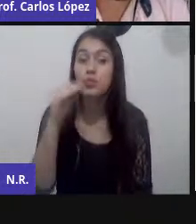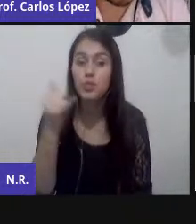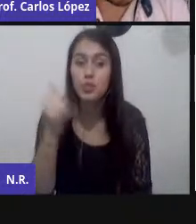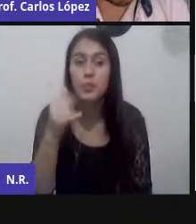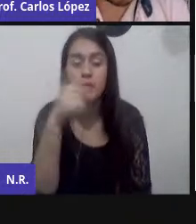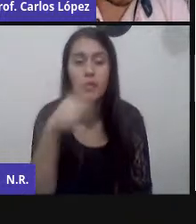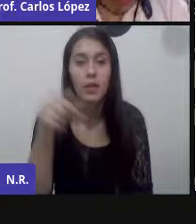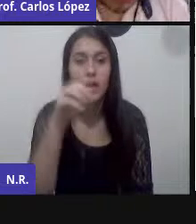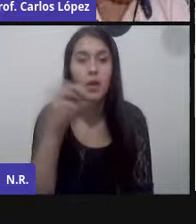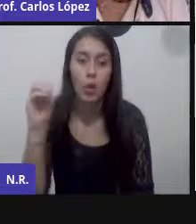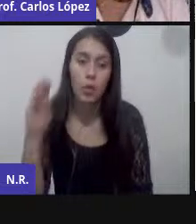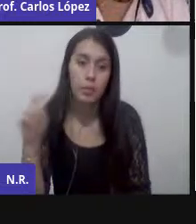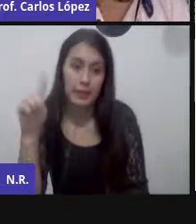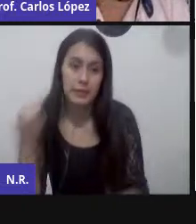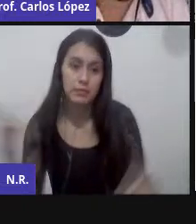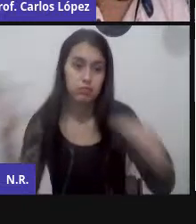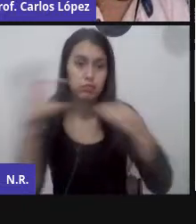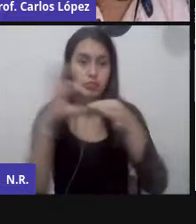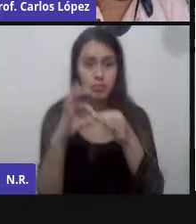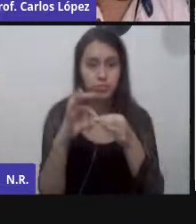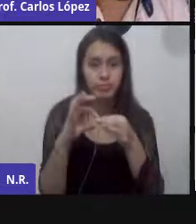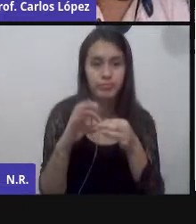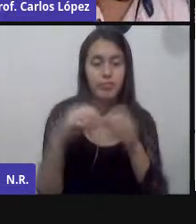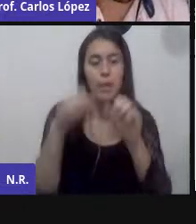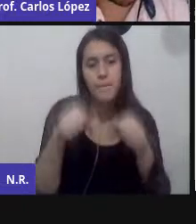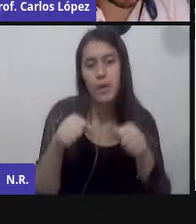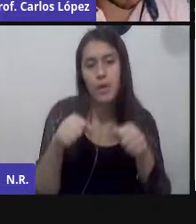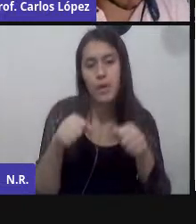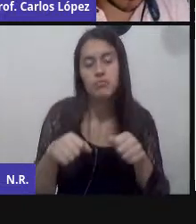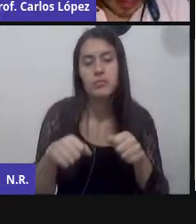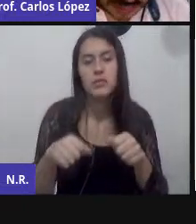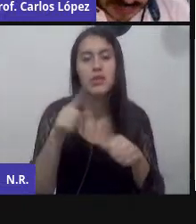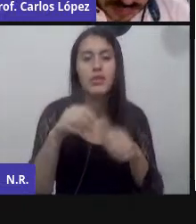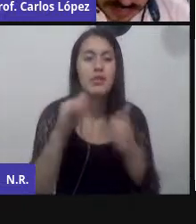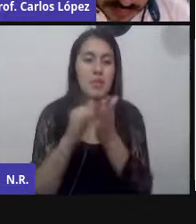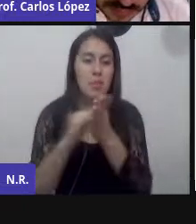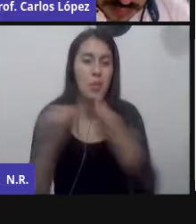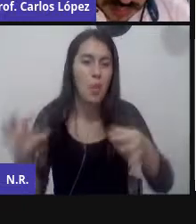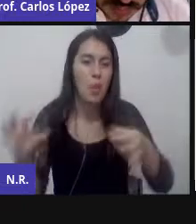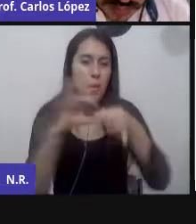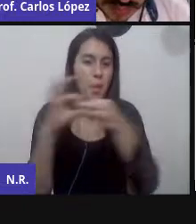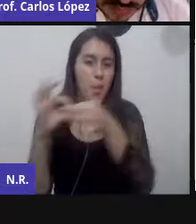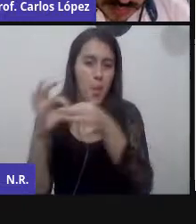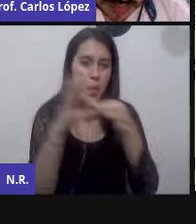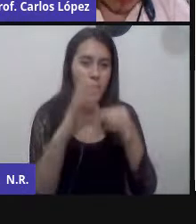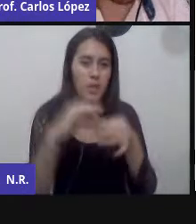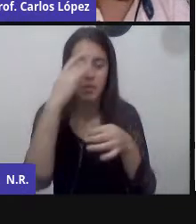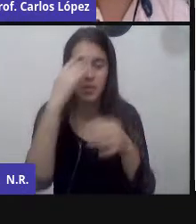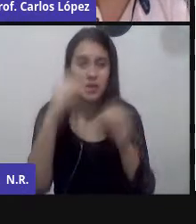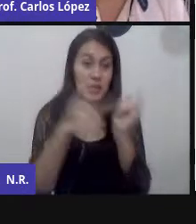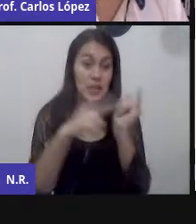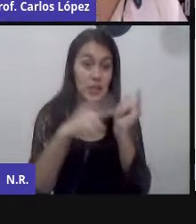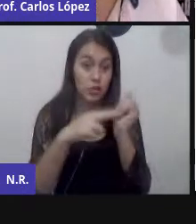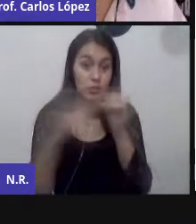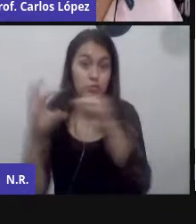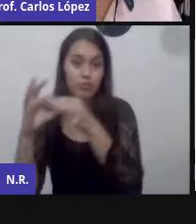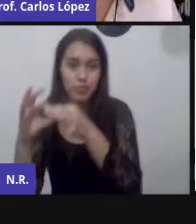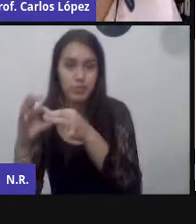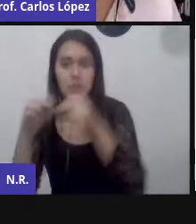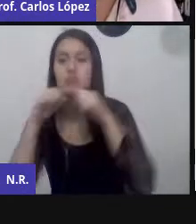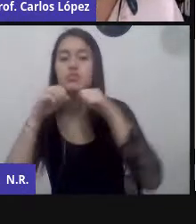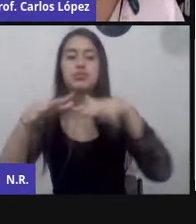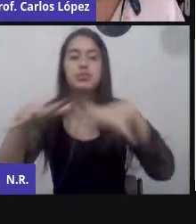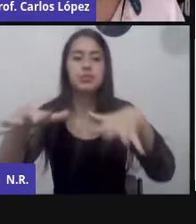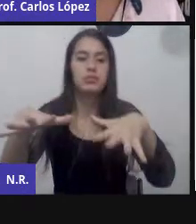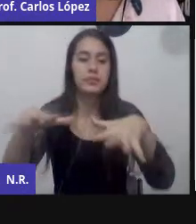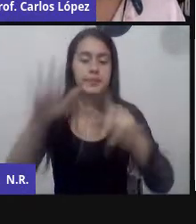OBS permiten las mismas funcionalidades y es un puente que se hace hacia YouTube. Entonces, ahí